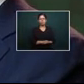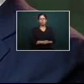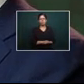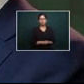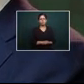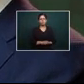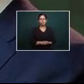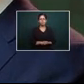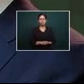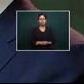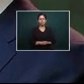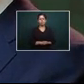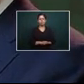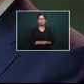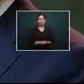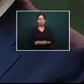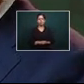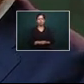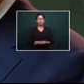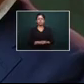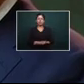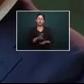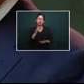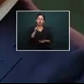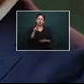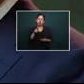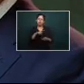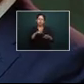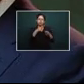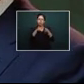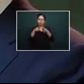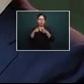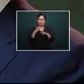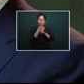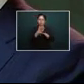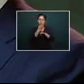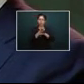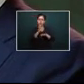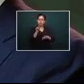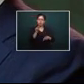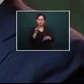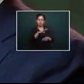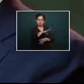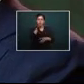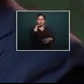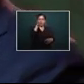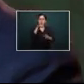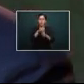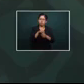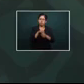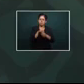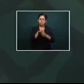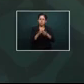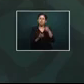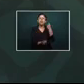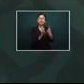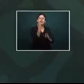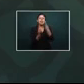no es en todos los estados. Sí hay